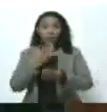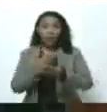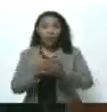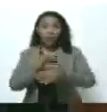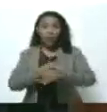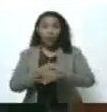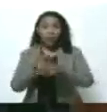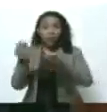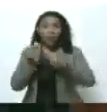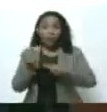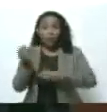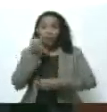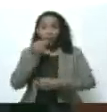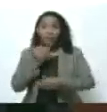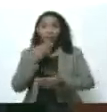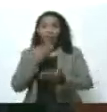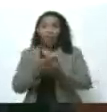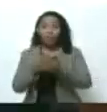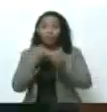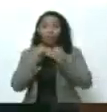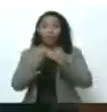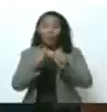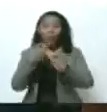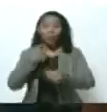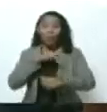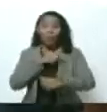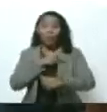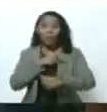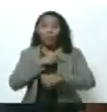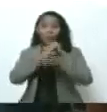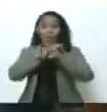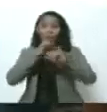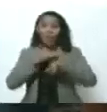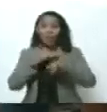estos alimentos y gracias por mantenerme.